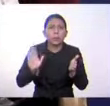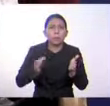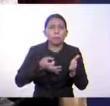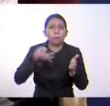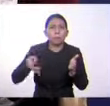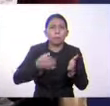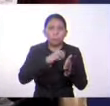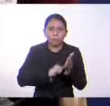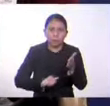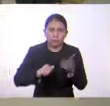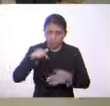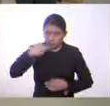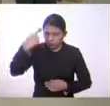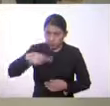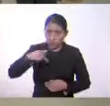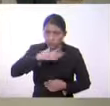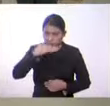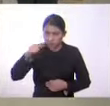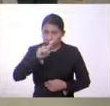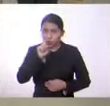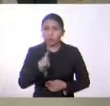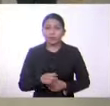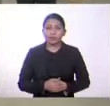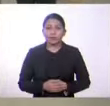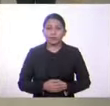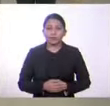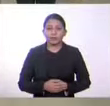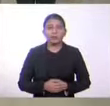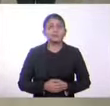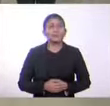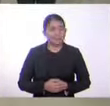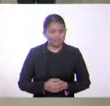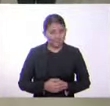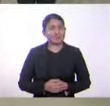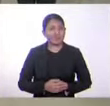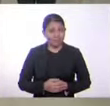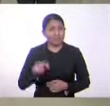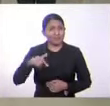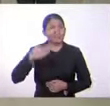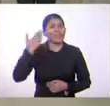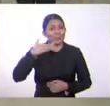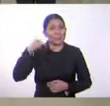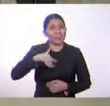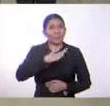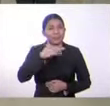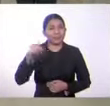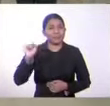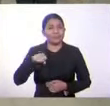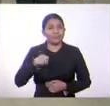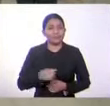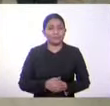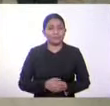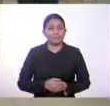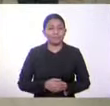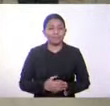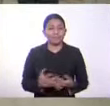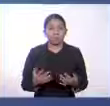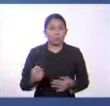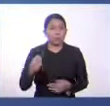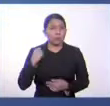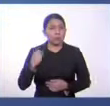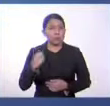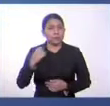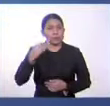estos casos en nuestro país? Pasan y pasan bastante a menudo, ¿verdad? Es correcto. Quizás lo importante es